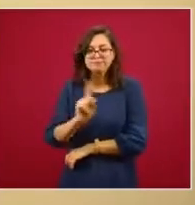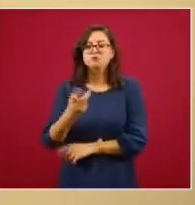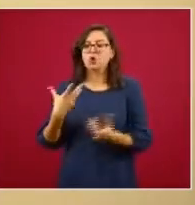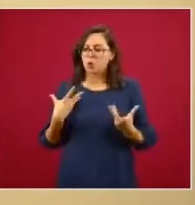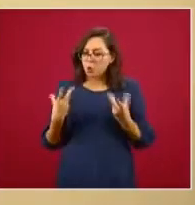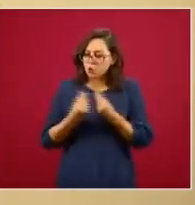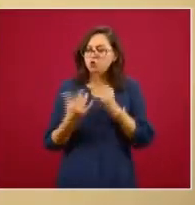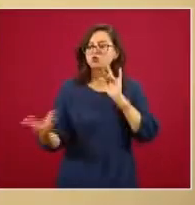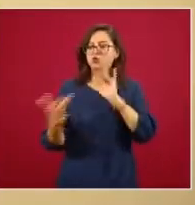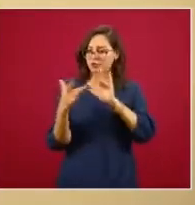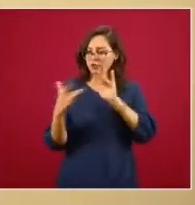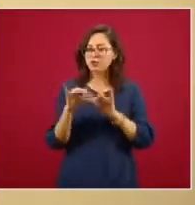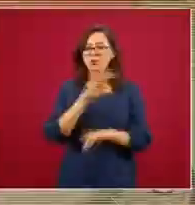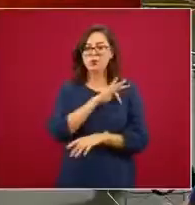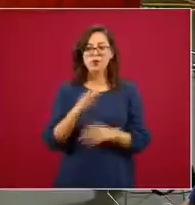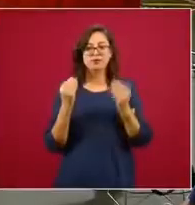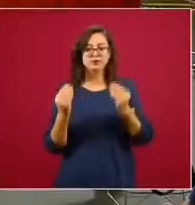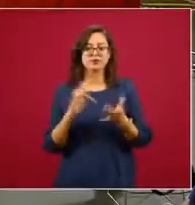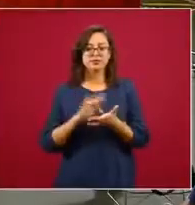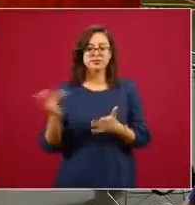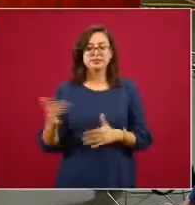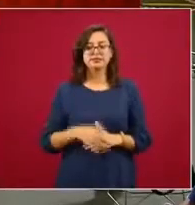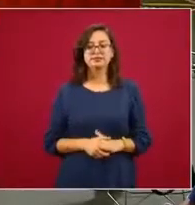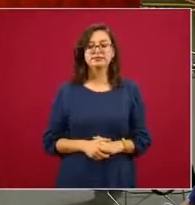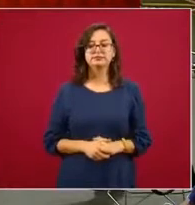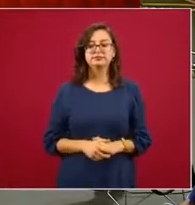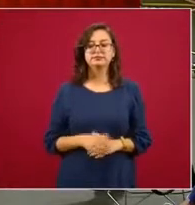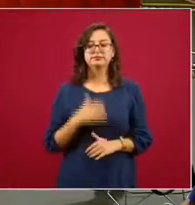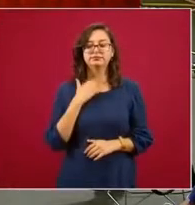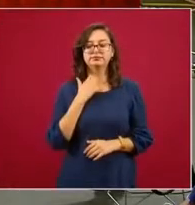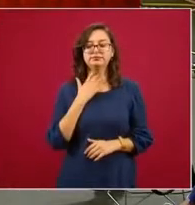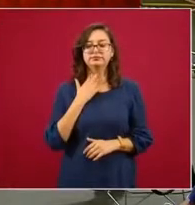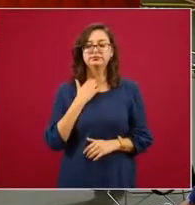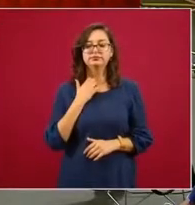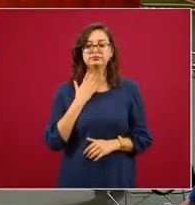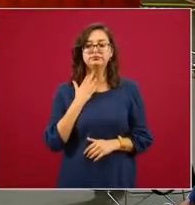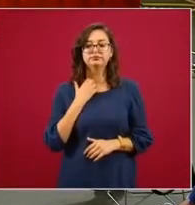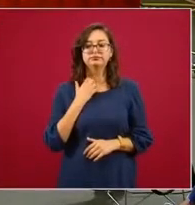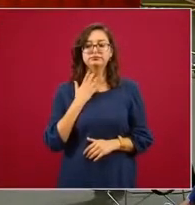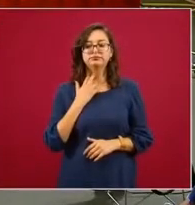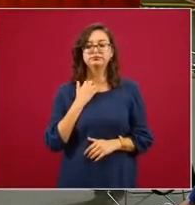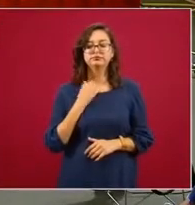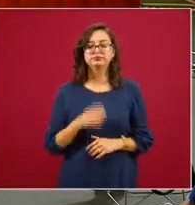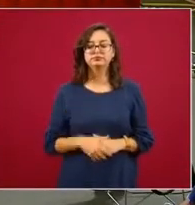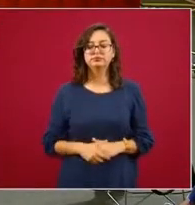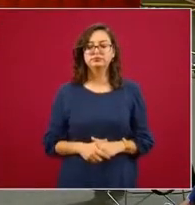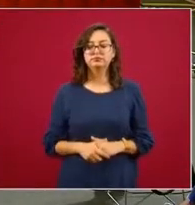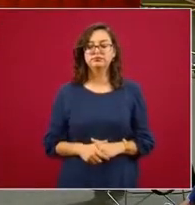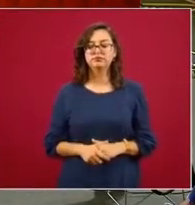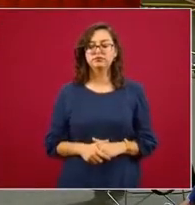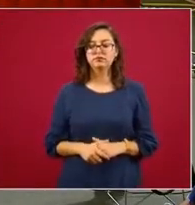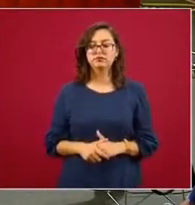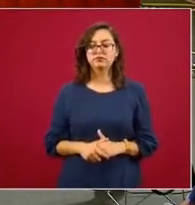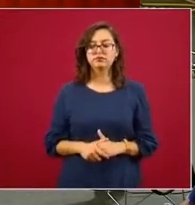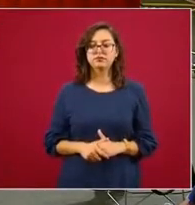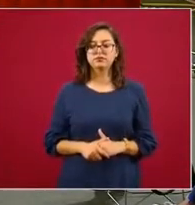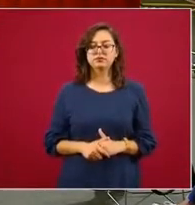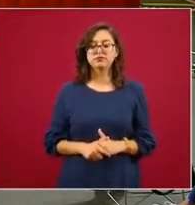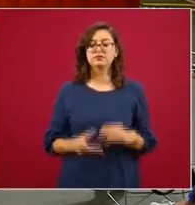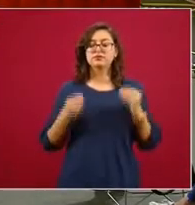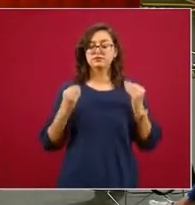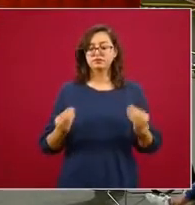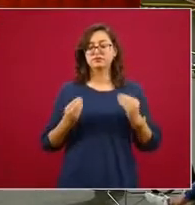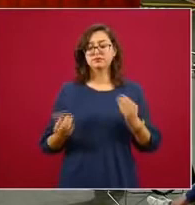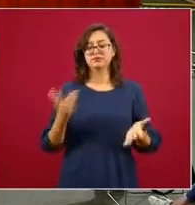hacer contacto. Muchas gracias. Muchas gracias. Le agradecemos entonces